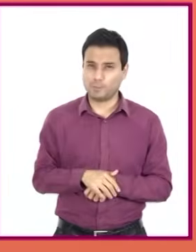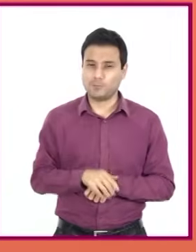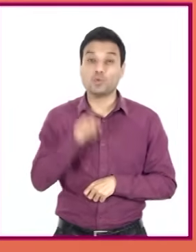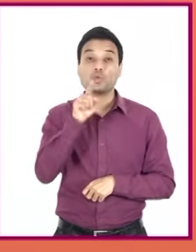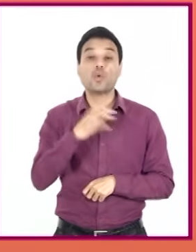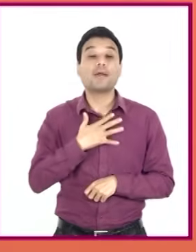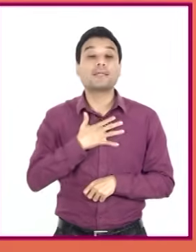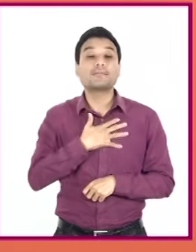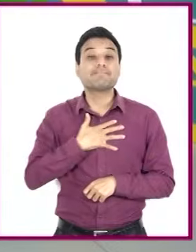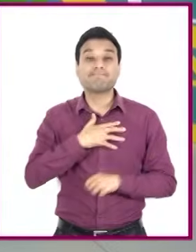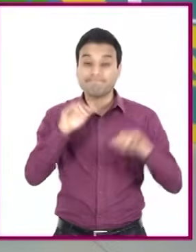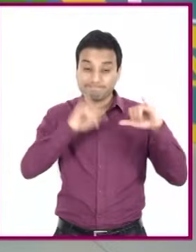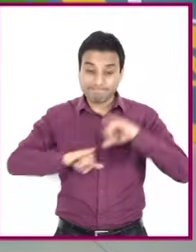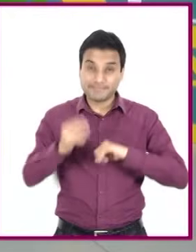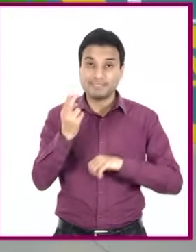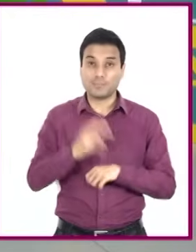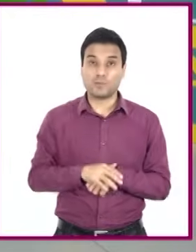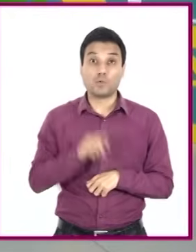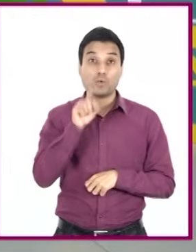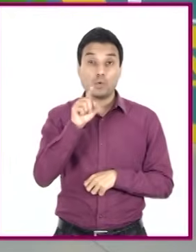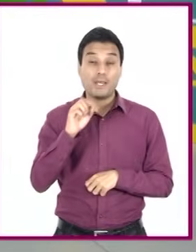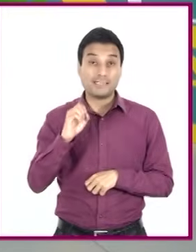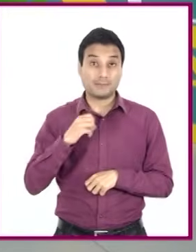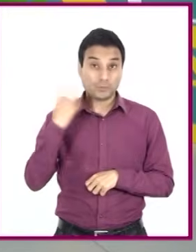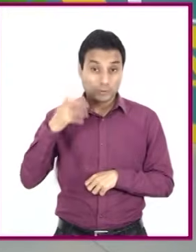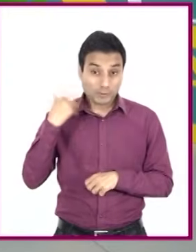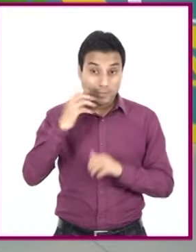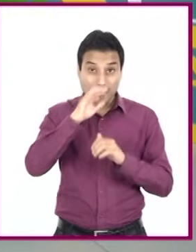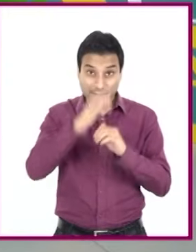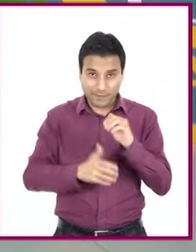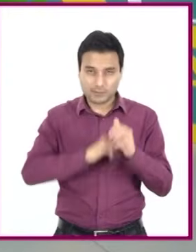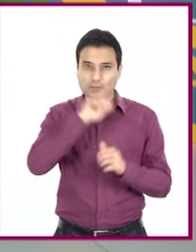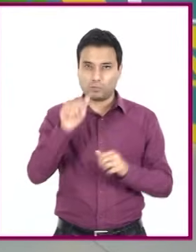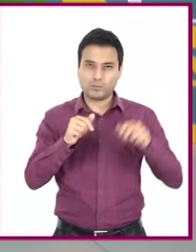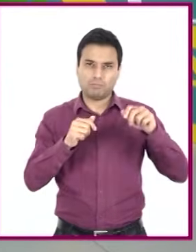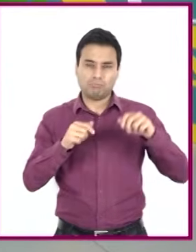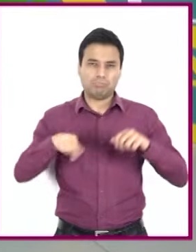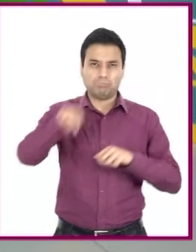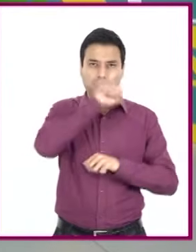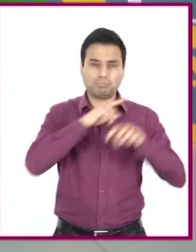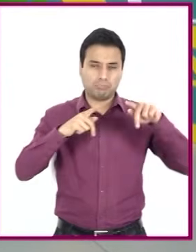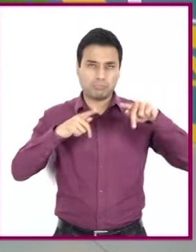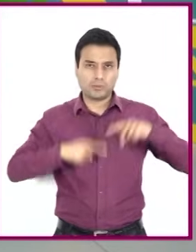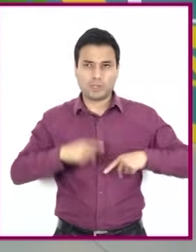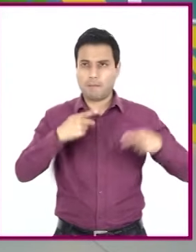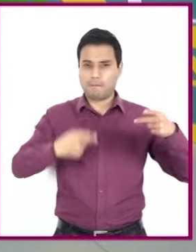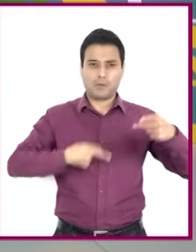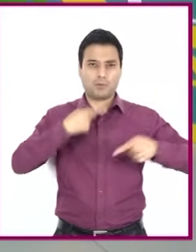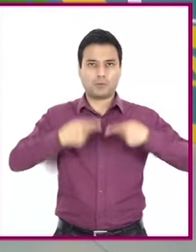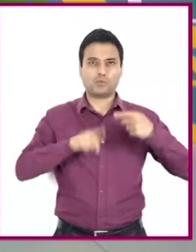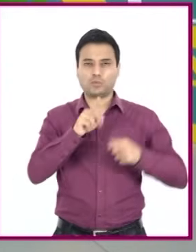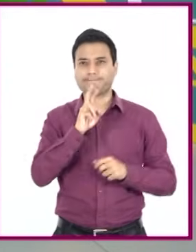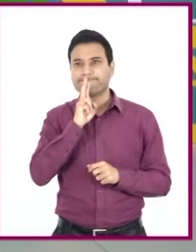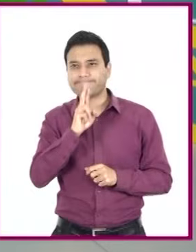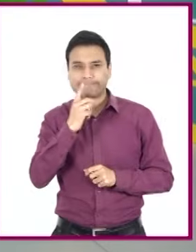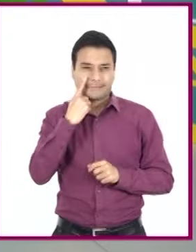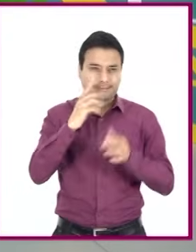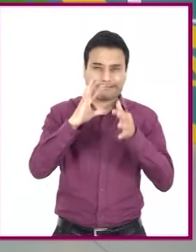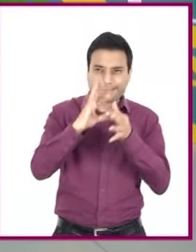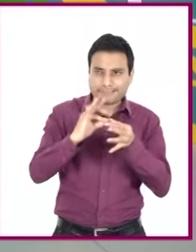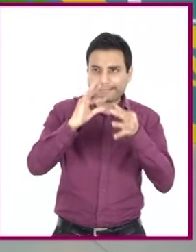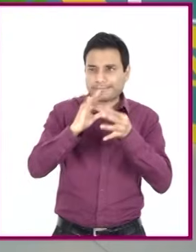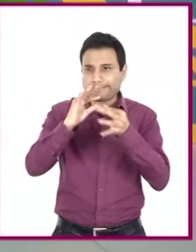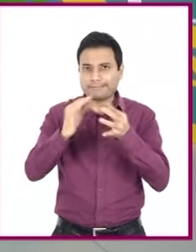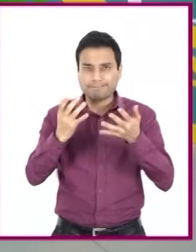Al final de su exposición, organicen una sesión de preguntas y respuestas para aclarar las dudas de sus compañeras y compañeros